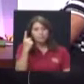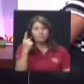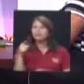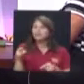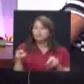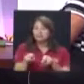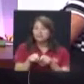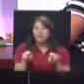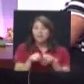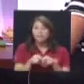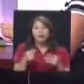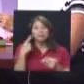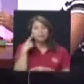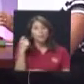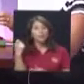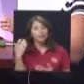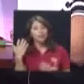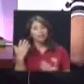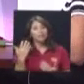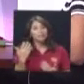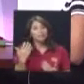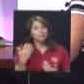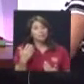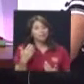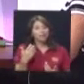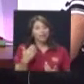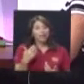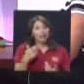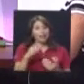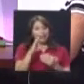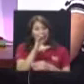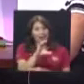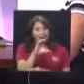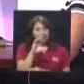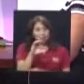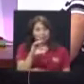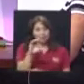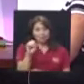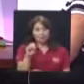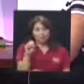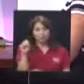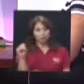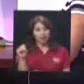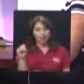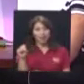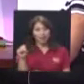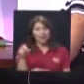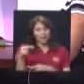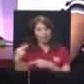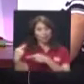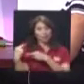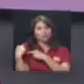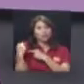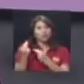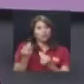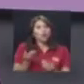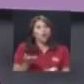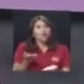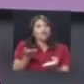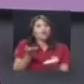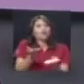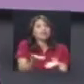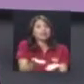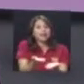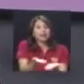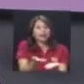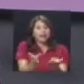porque es le corresponde a la caja costarricense de seguro social ofrecer la técnica si también